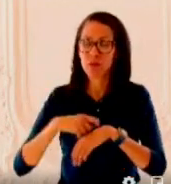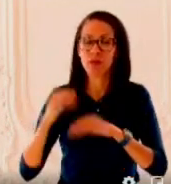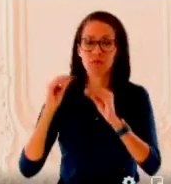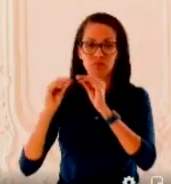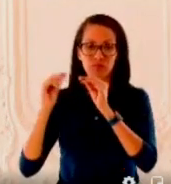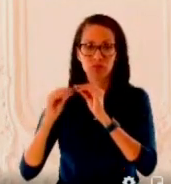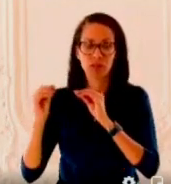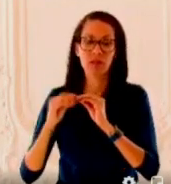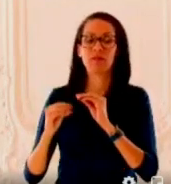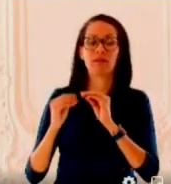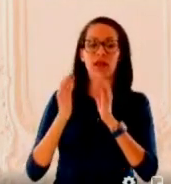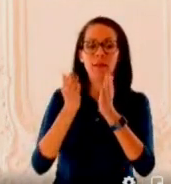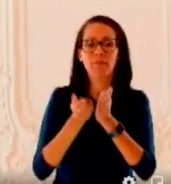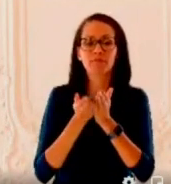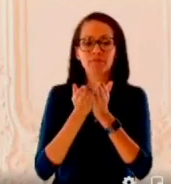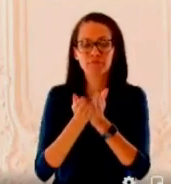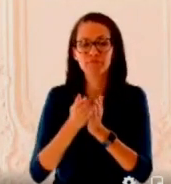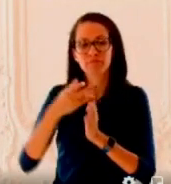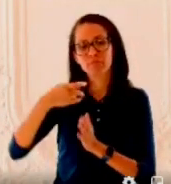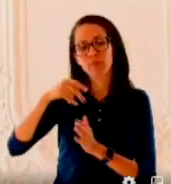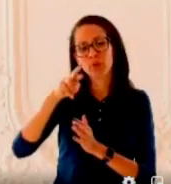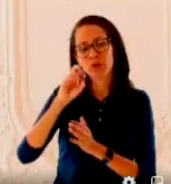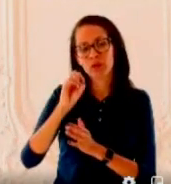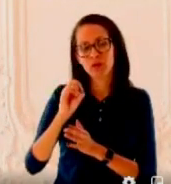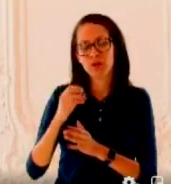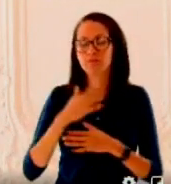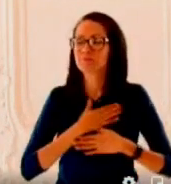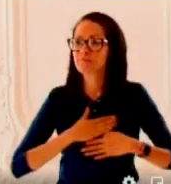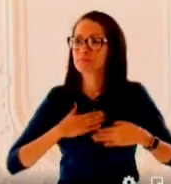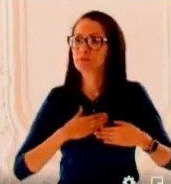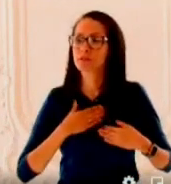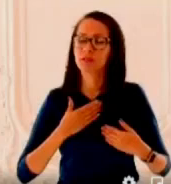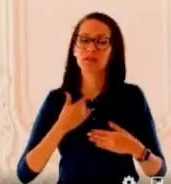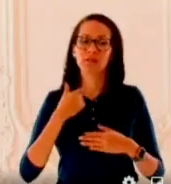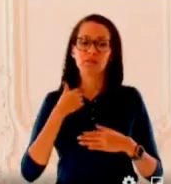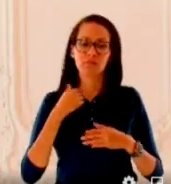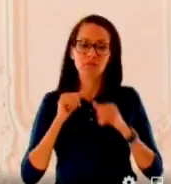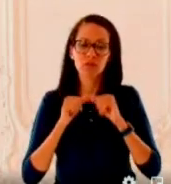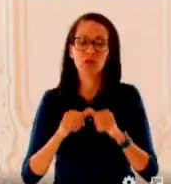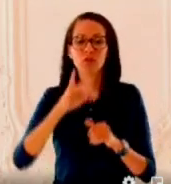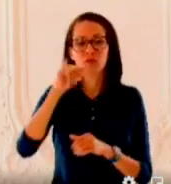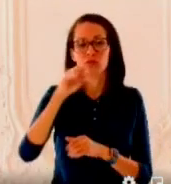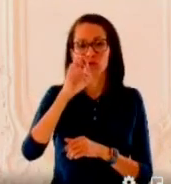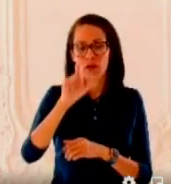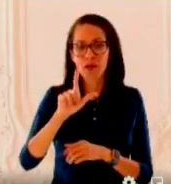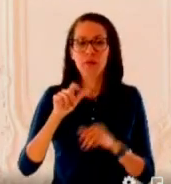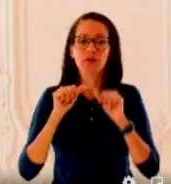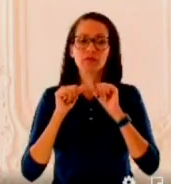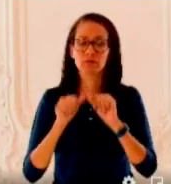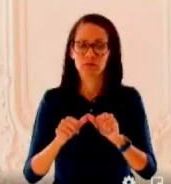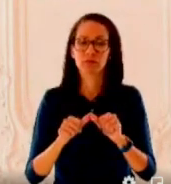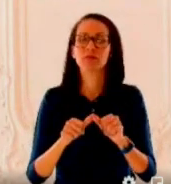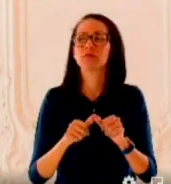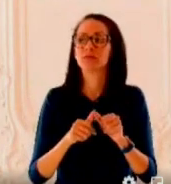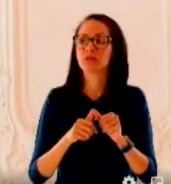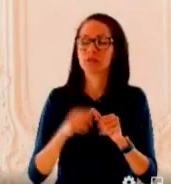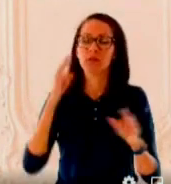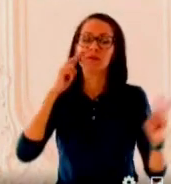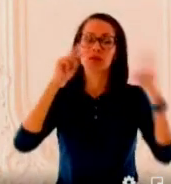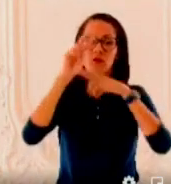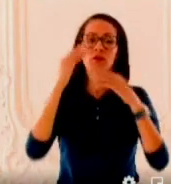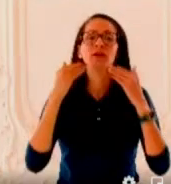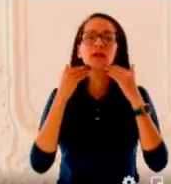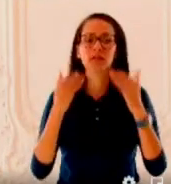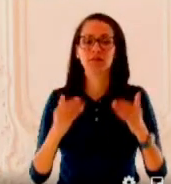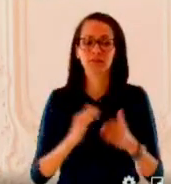portuaria de Puerto Rico. Me place contar con Joel para encaminar esa visión portuaria.